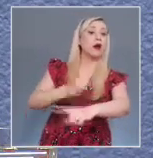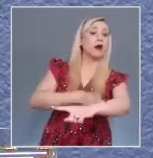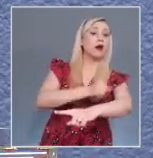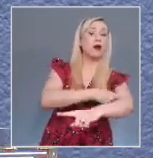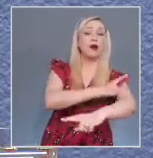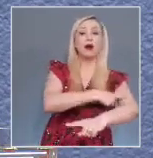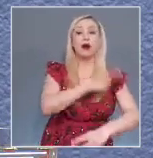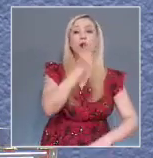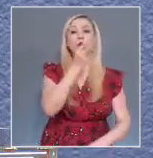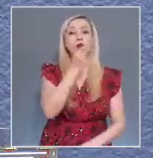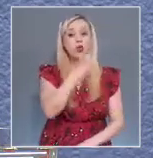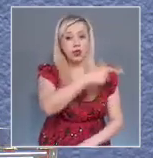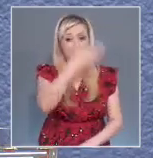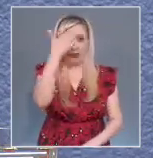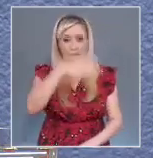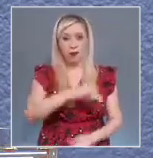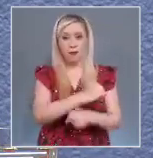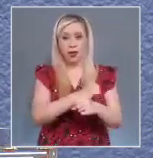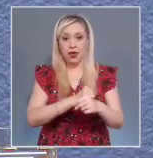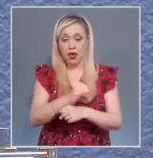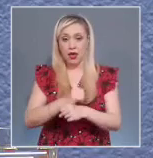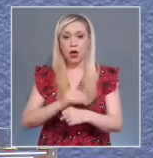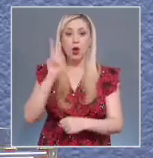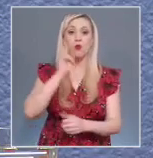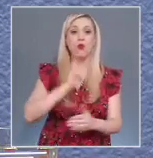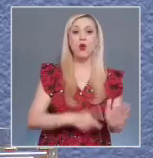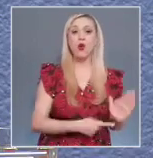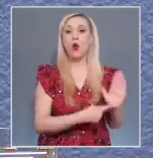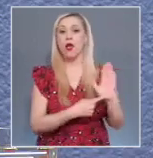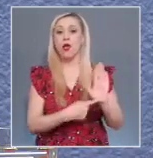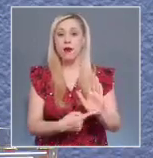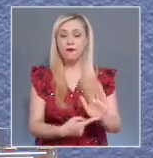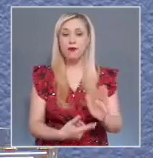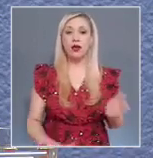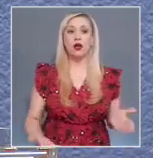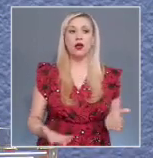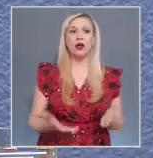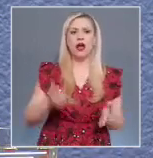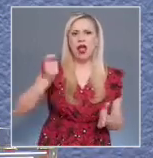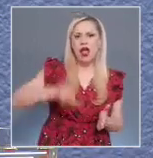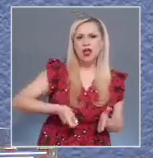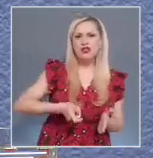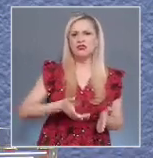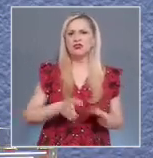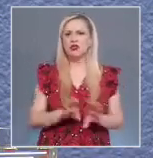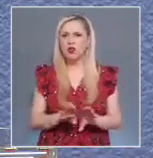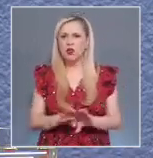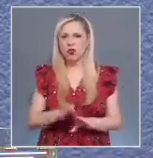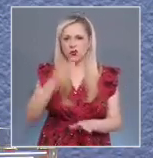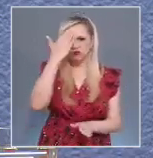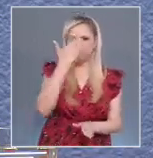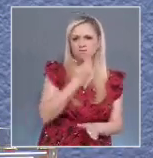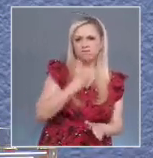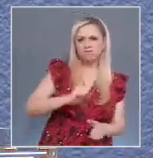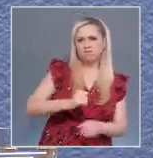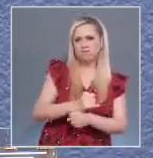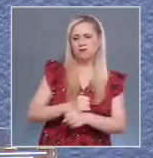probatoria, la conducción de las líneas de la investigación, que éstas sean